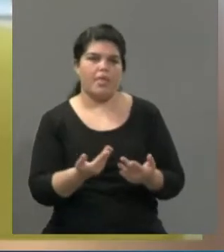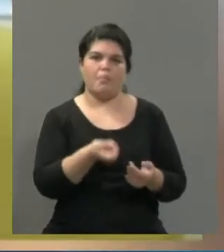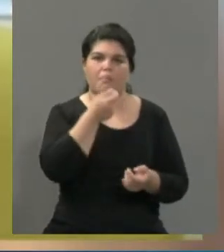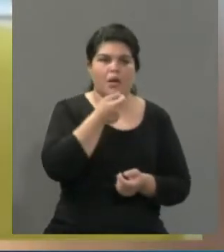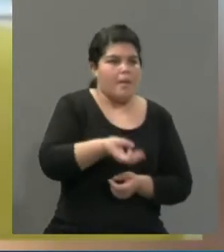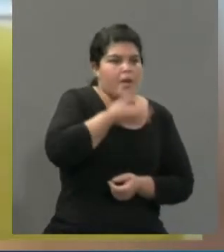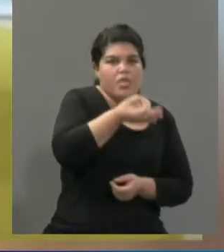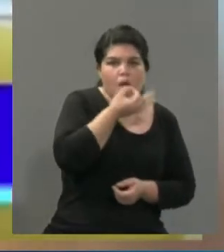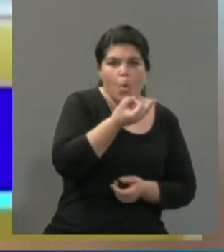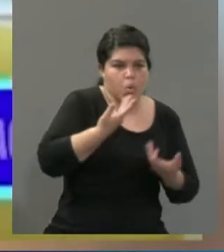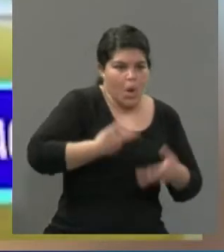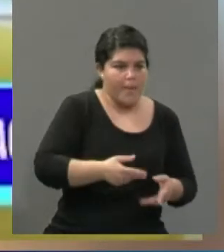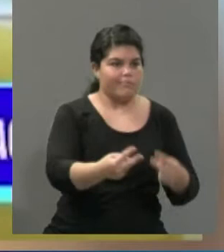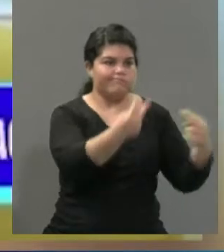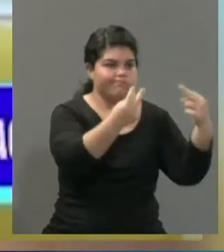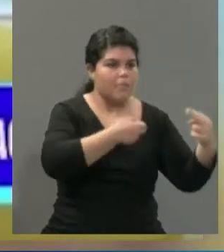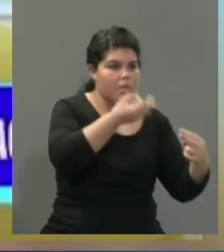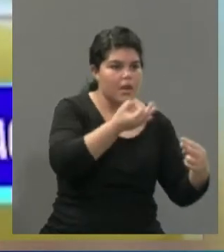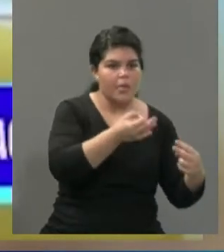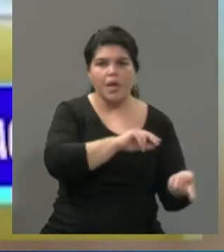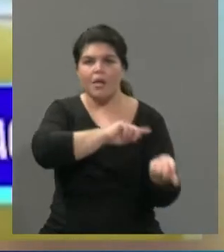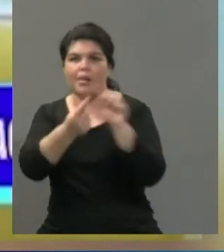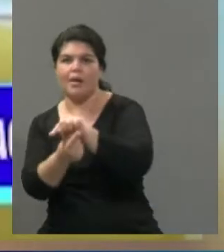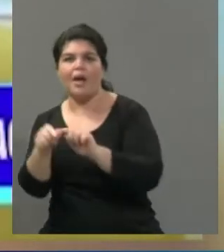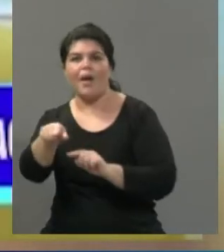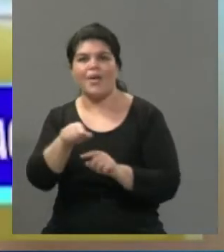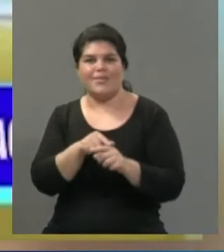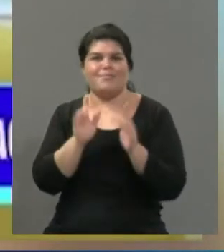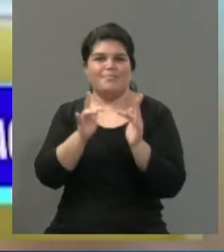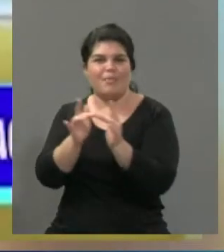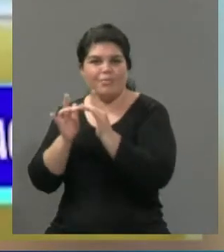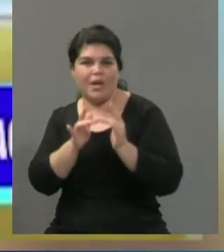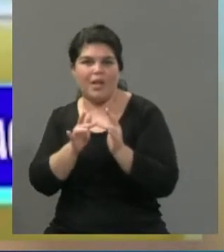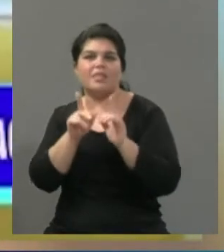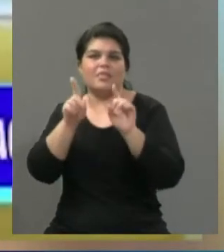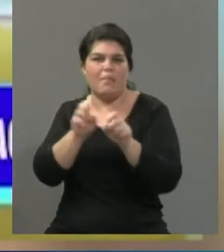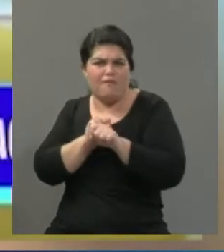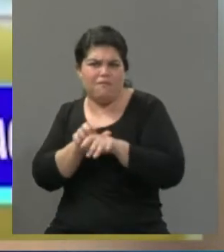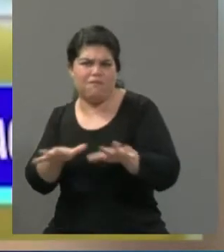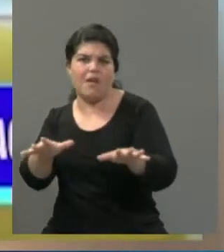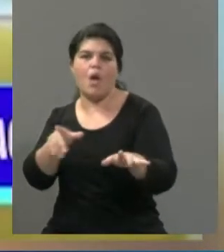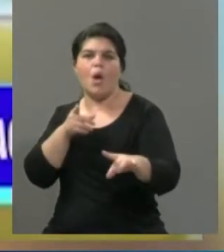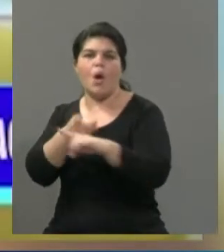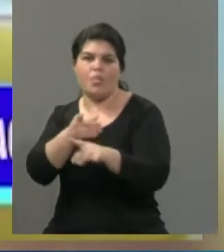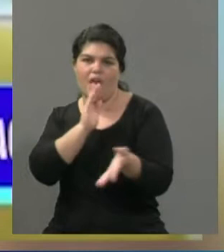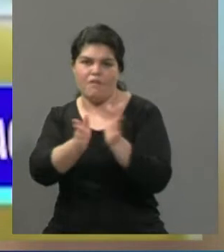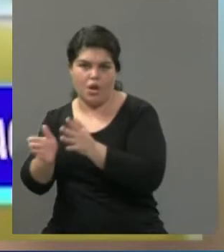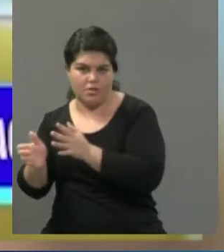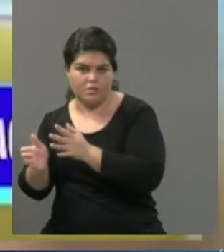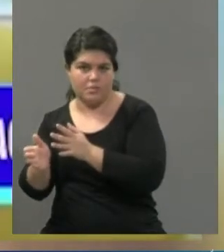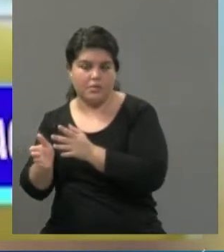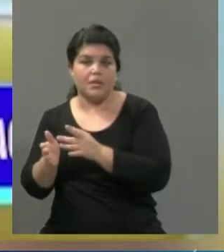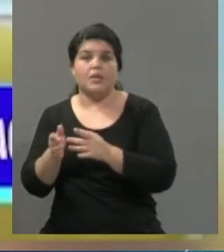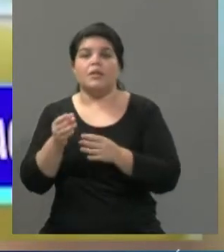las violencias de género, las violencias hacia las mujeres, hacia las personas LGTBI. Y el problema de la violencia de